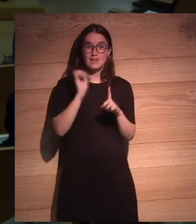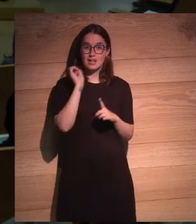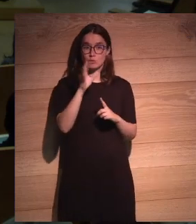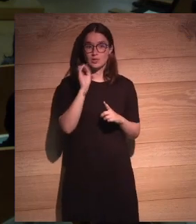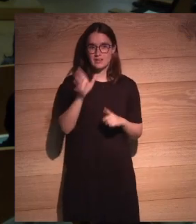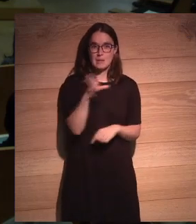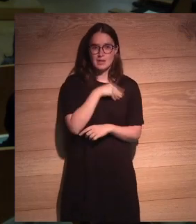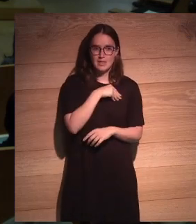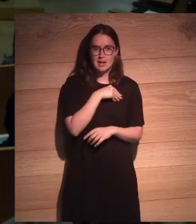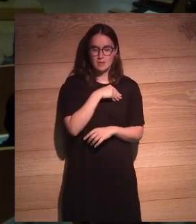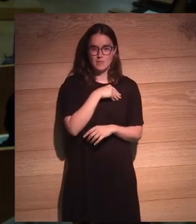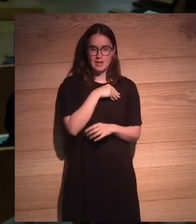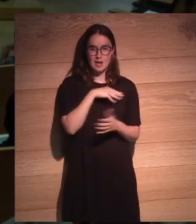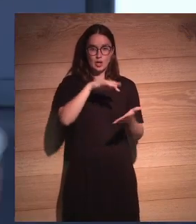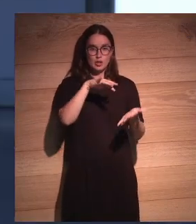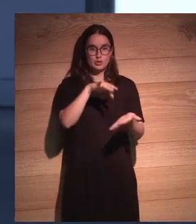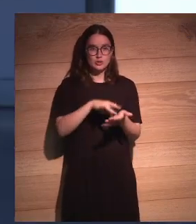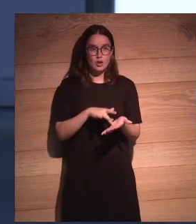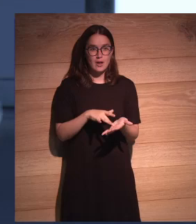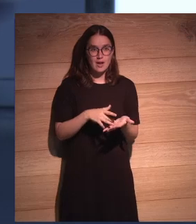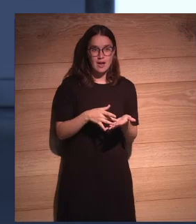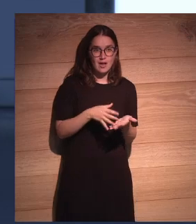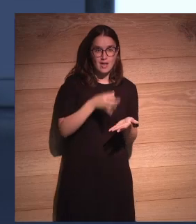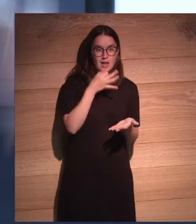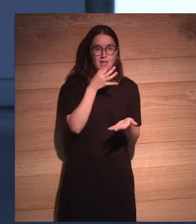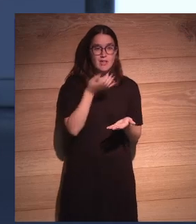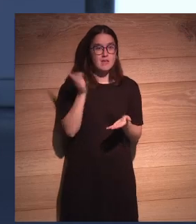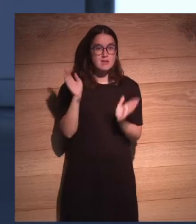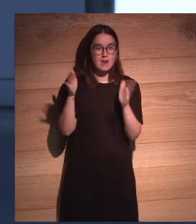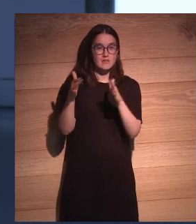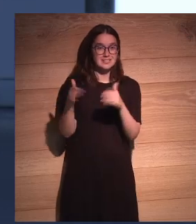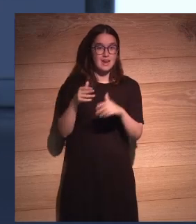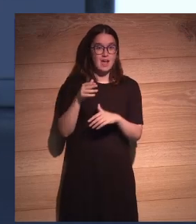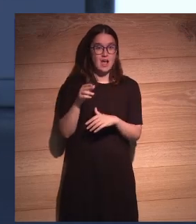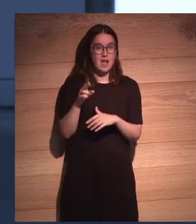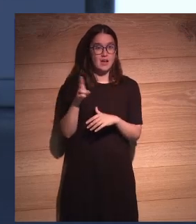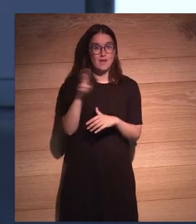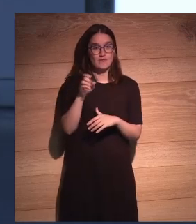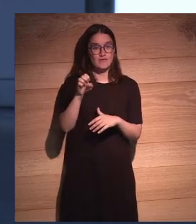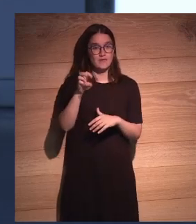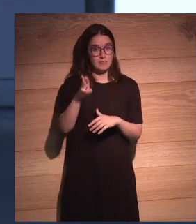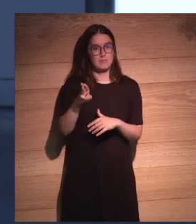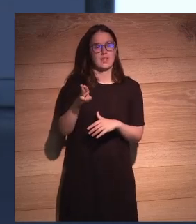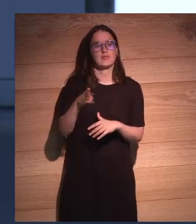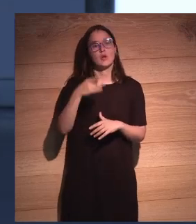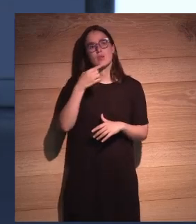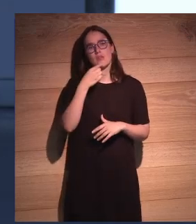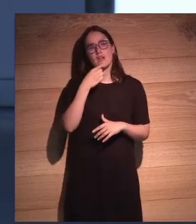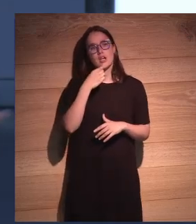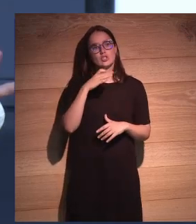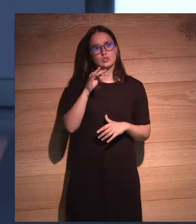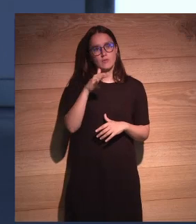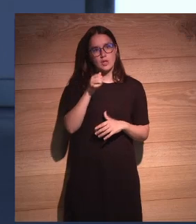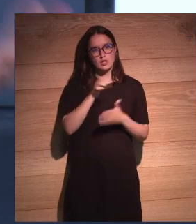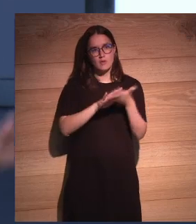ponentes ya merece la pena haber pasado el rato que hemos pasado aquí dentro en la sala VIP. Como bien dice Sofía,